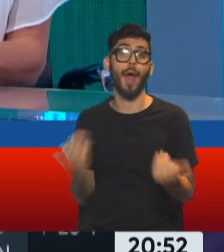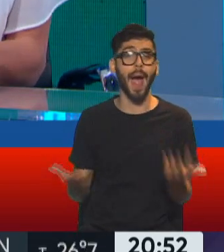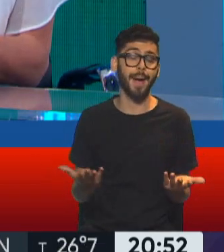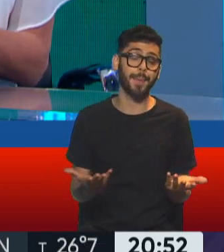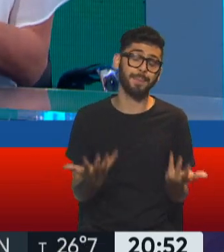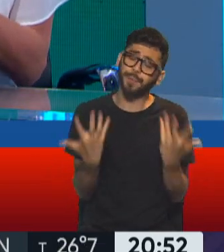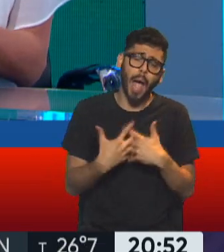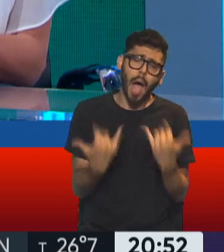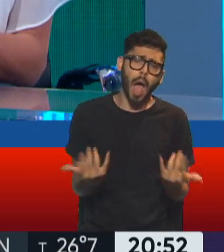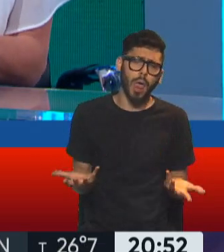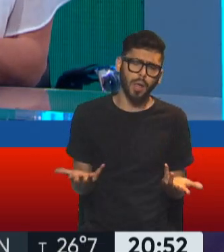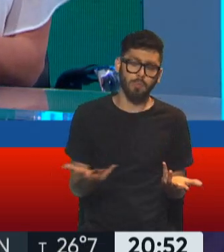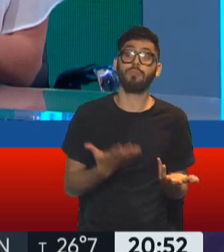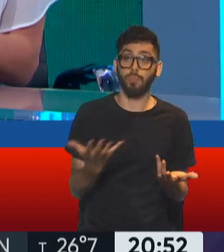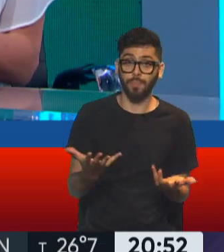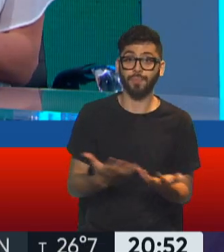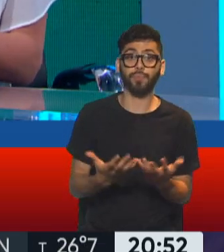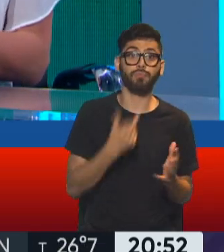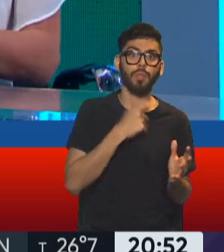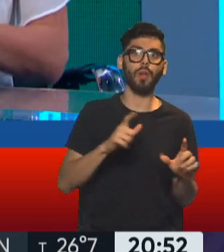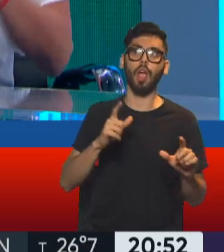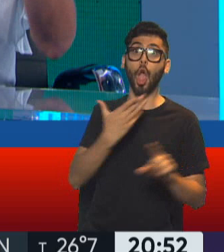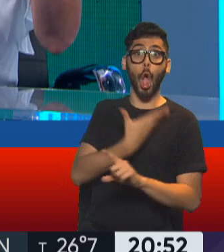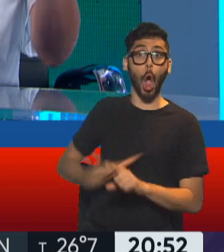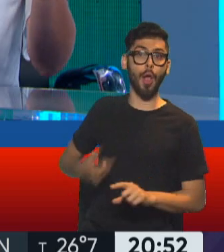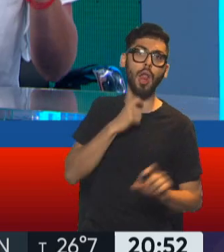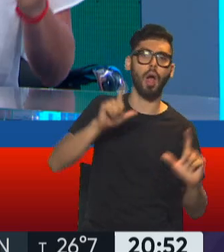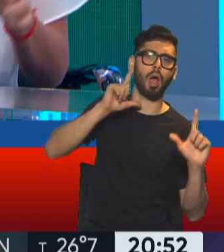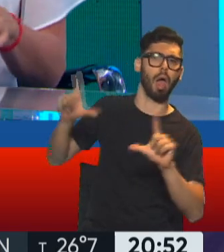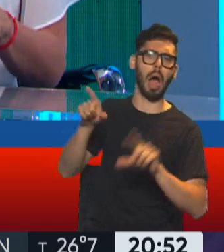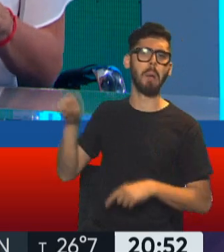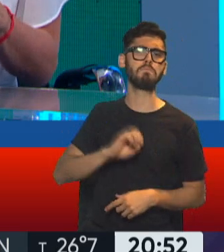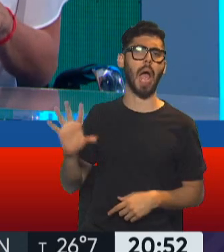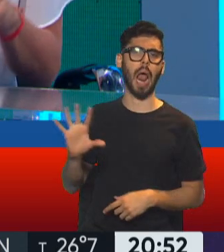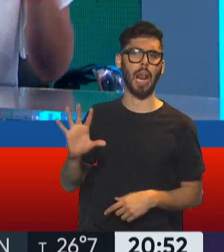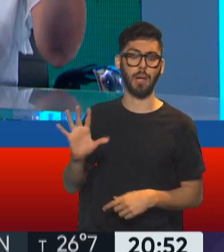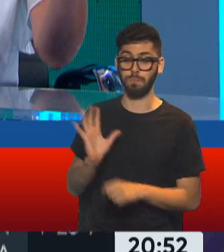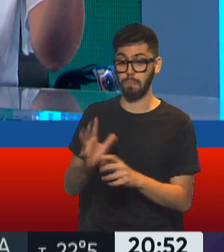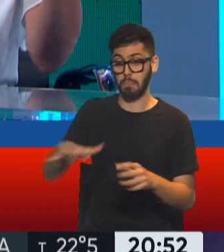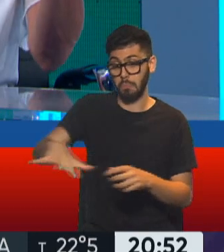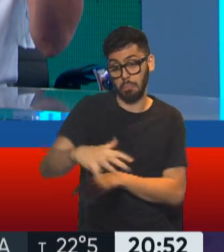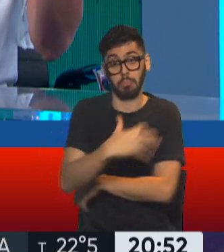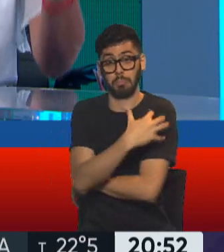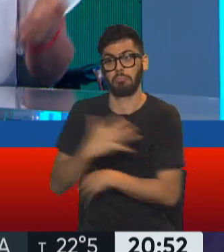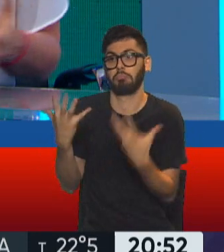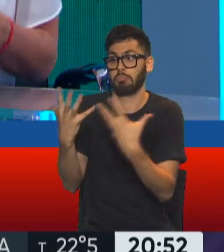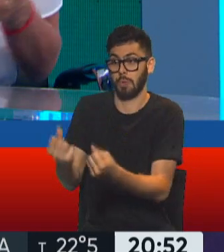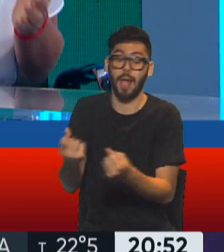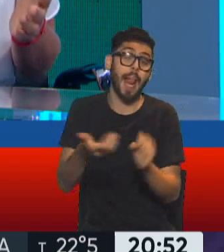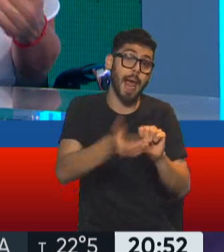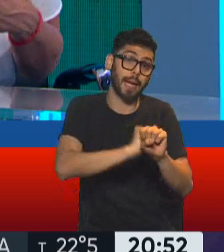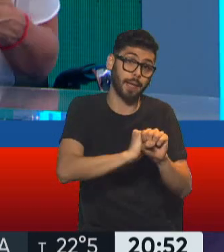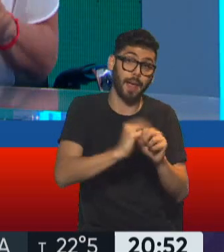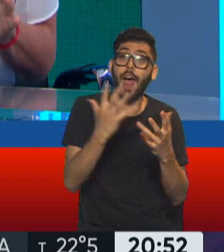en todo caso de poner al gobierno como el malo de la película defendiendo a los sectores populares y la reta, que está claro en esta posición, a